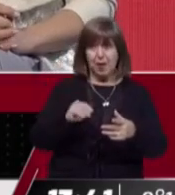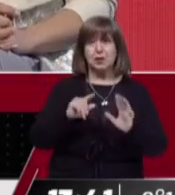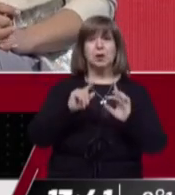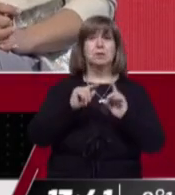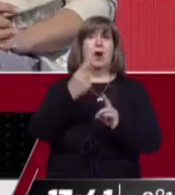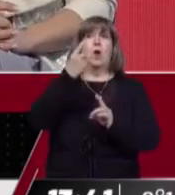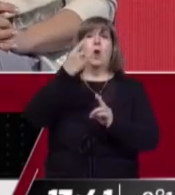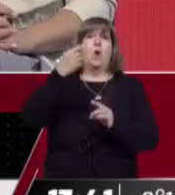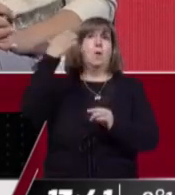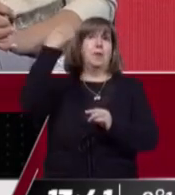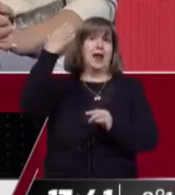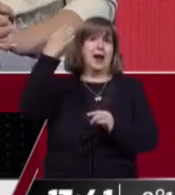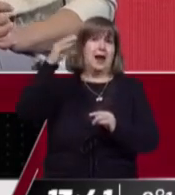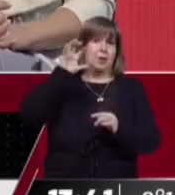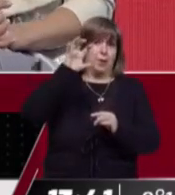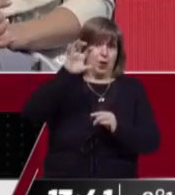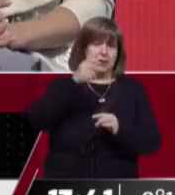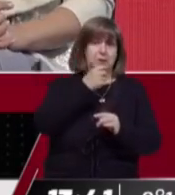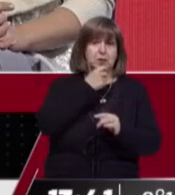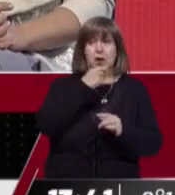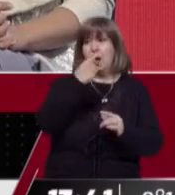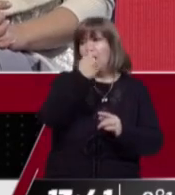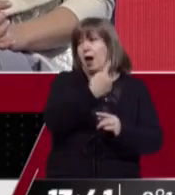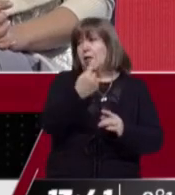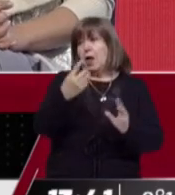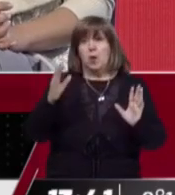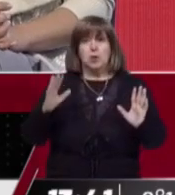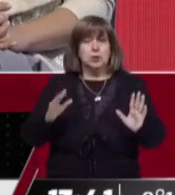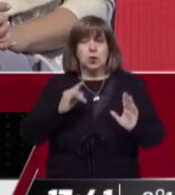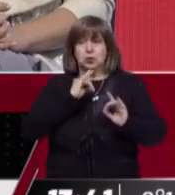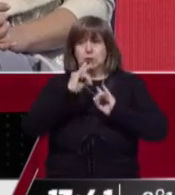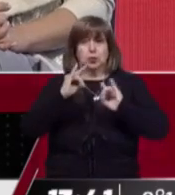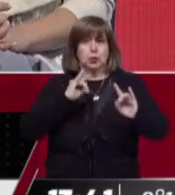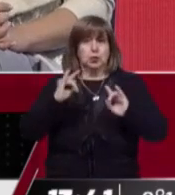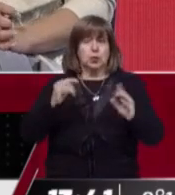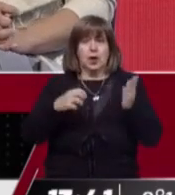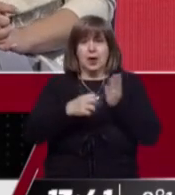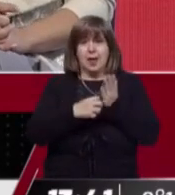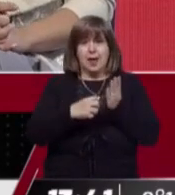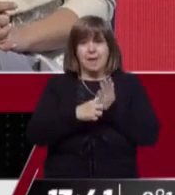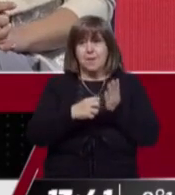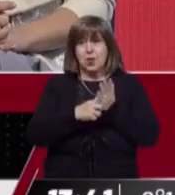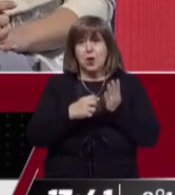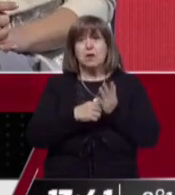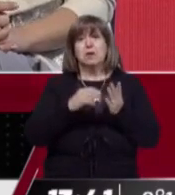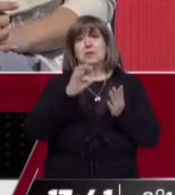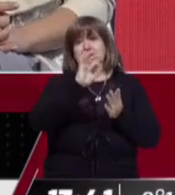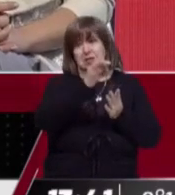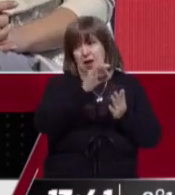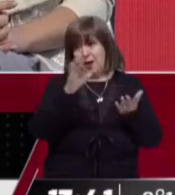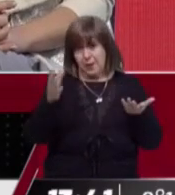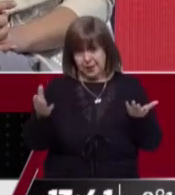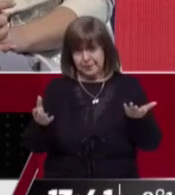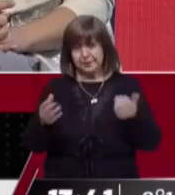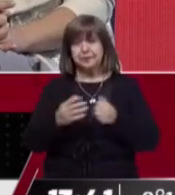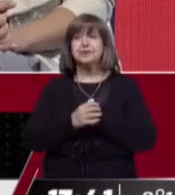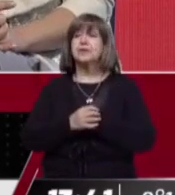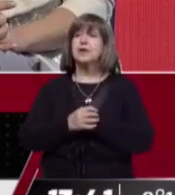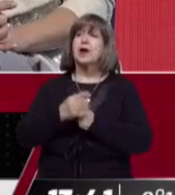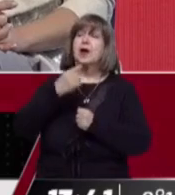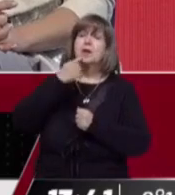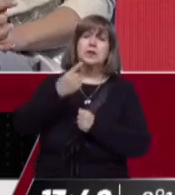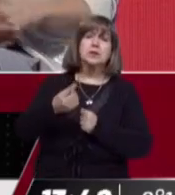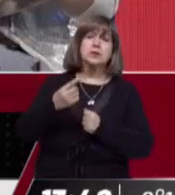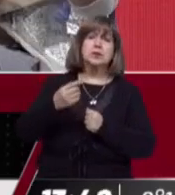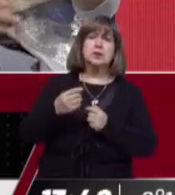Así que cada uno avanza con con su representado de la forma que puede construir con su representado es tarde el